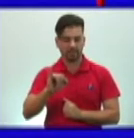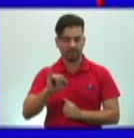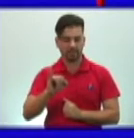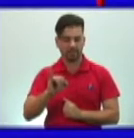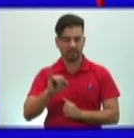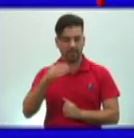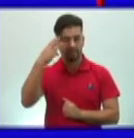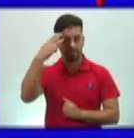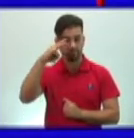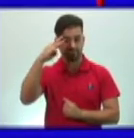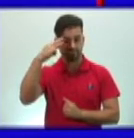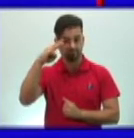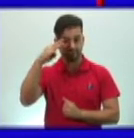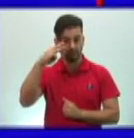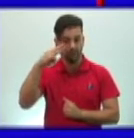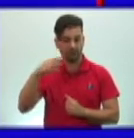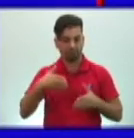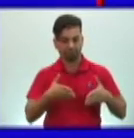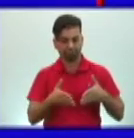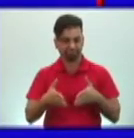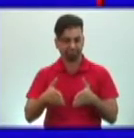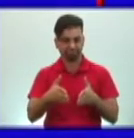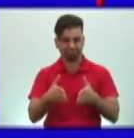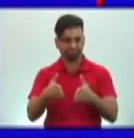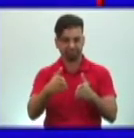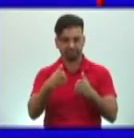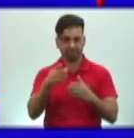México, Fidel con los expedicionarios de Granma.